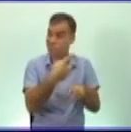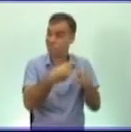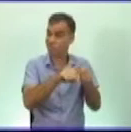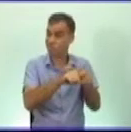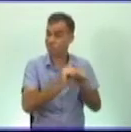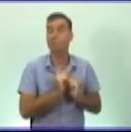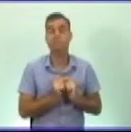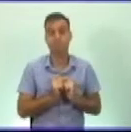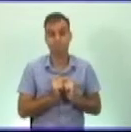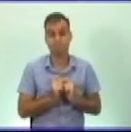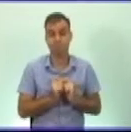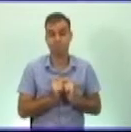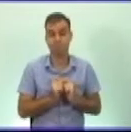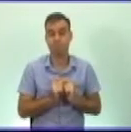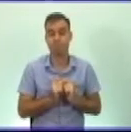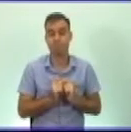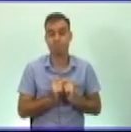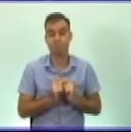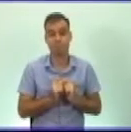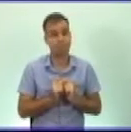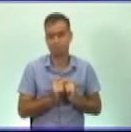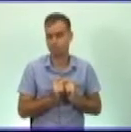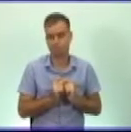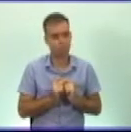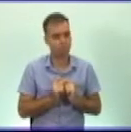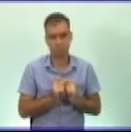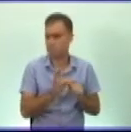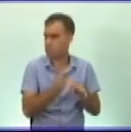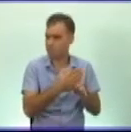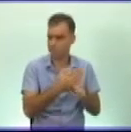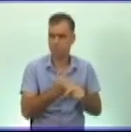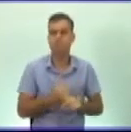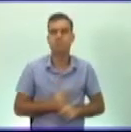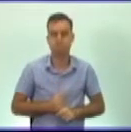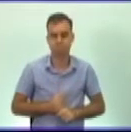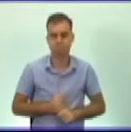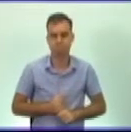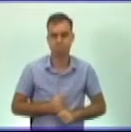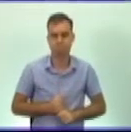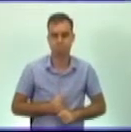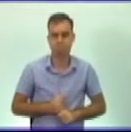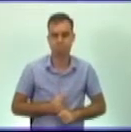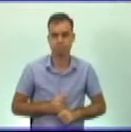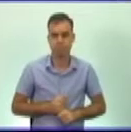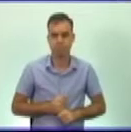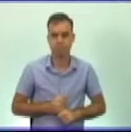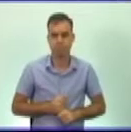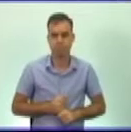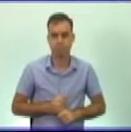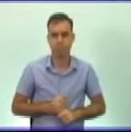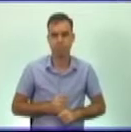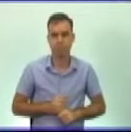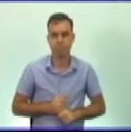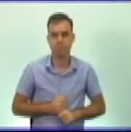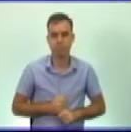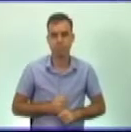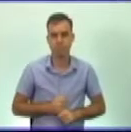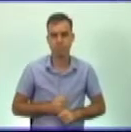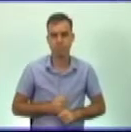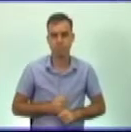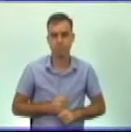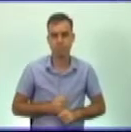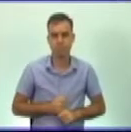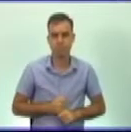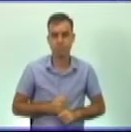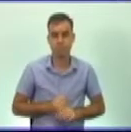cilindro sí, pero en el cono, lógicamente, estas generatrices que se encuentran en su superficie lateral y que están dadas desde el